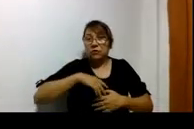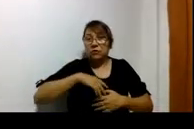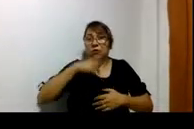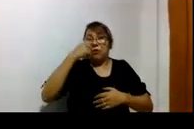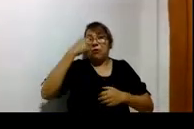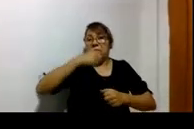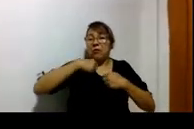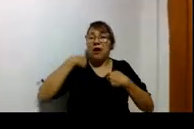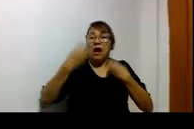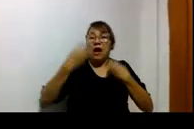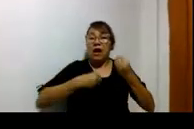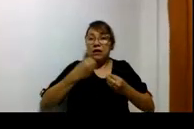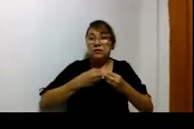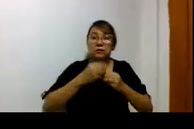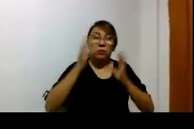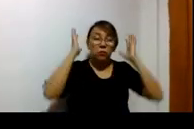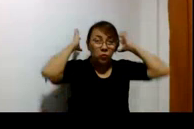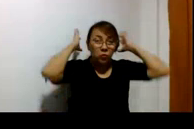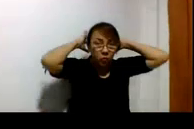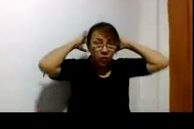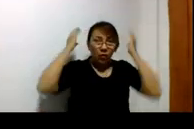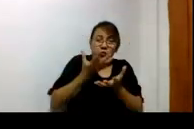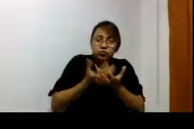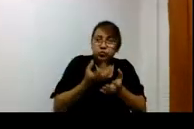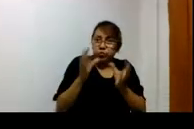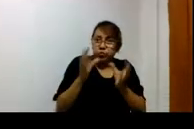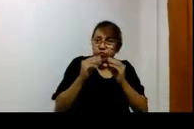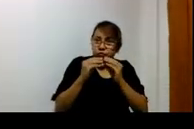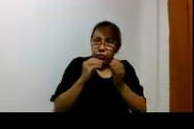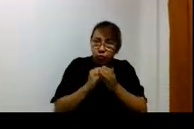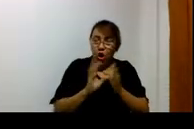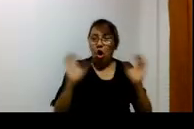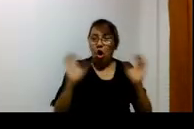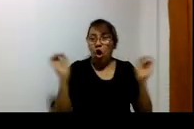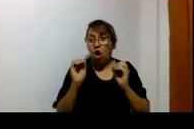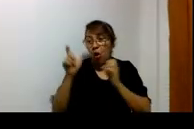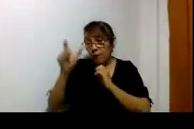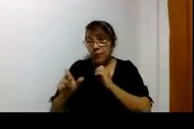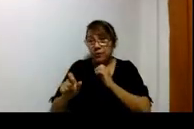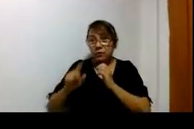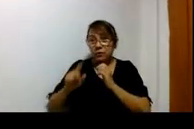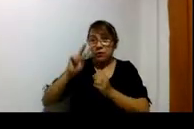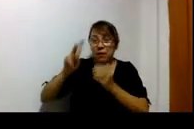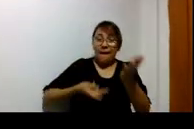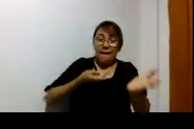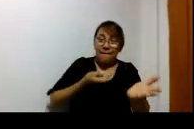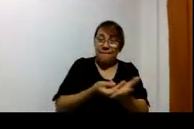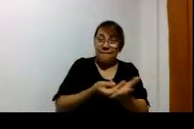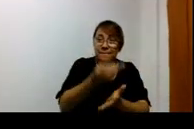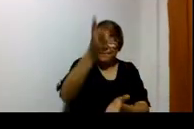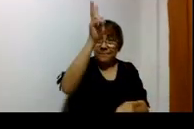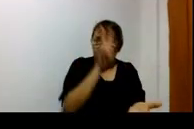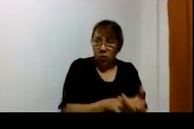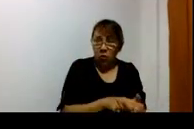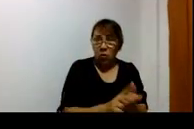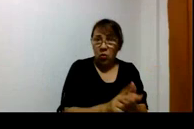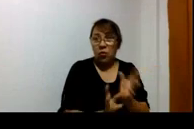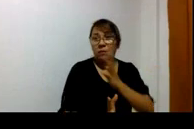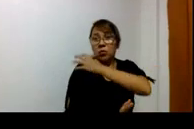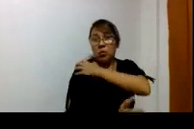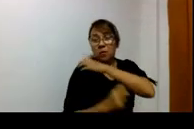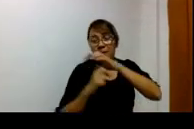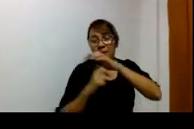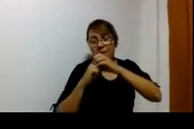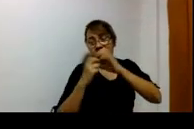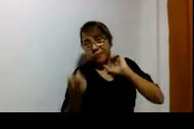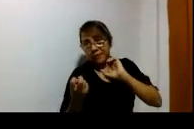para inmovilizar a una persona en caso tal que quizás se haya caído y se haya luxado el hombro. Me sirve para cubrir a una